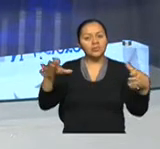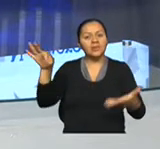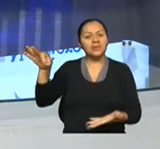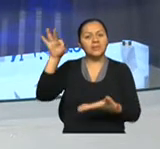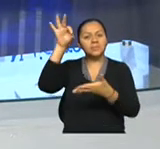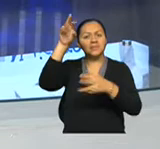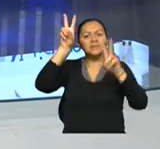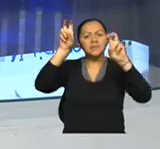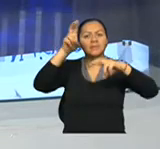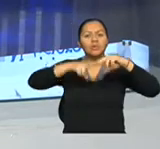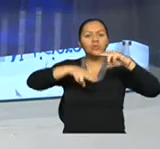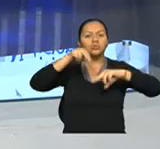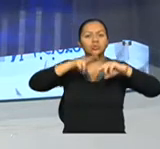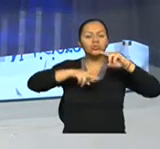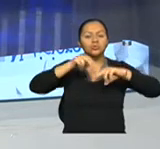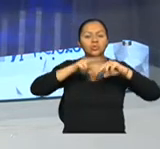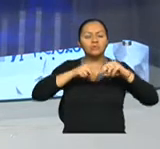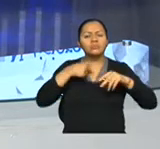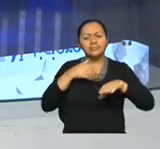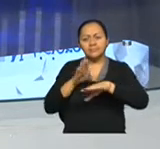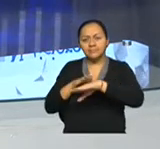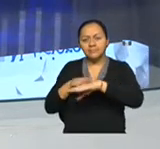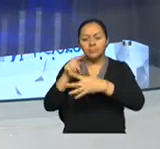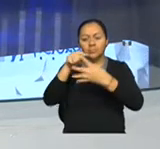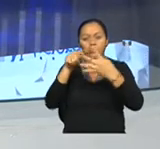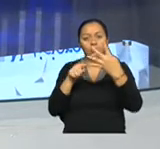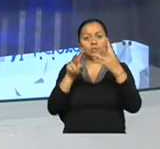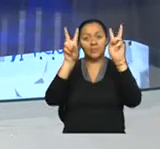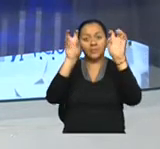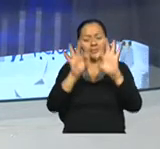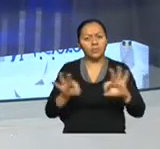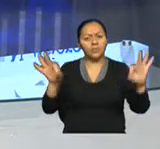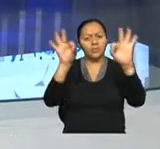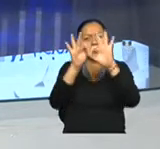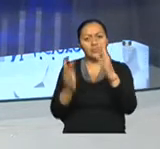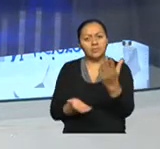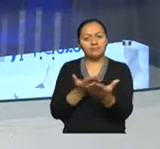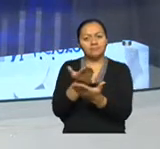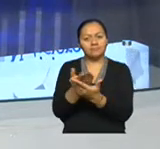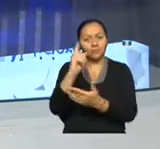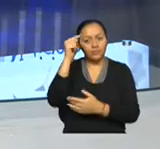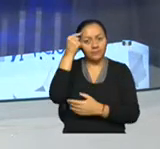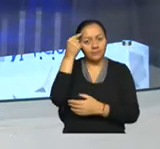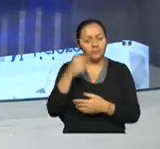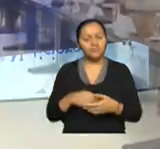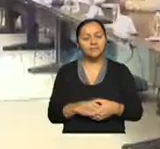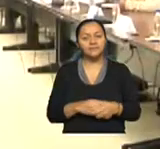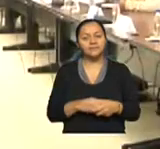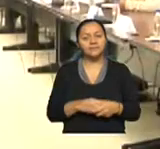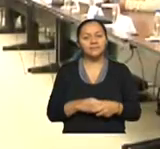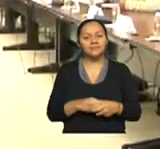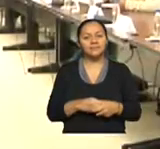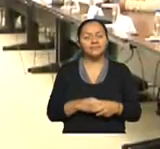para invitarles a trabajar en cuatro ejes estratégicos que plantea el Gobierno Nacional.